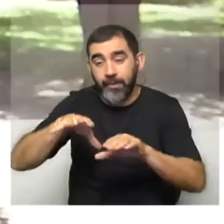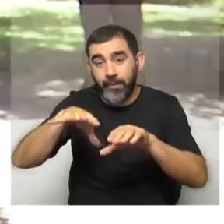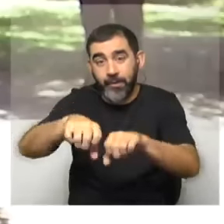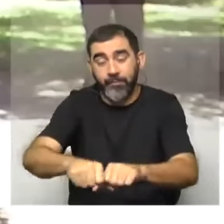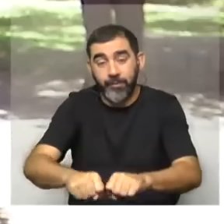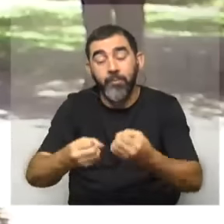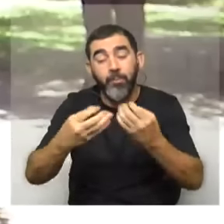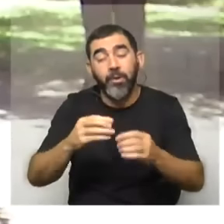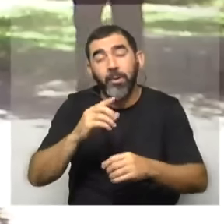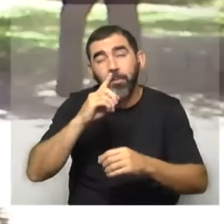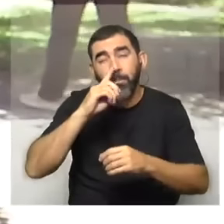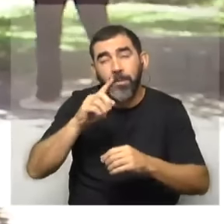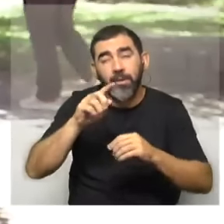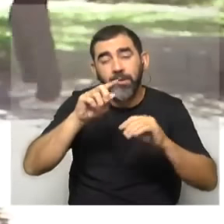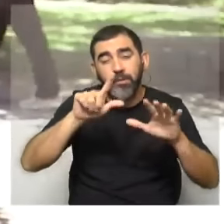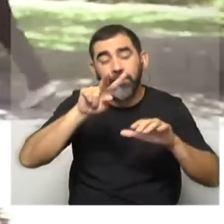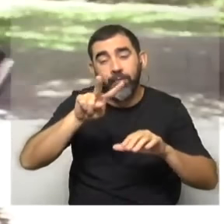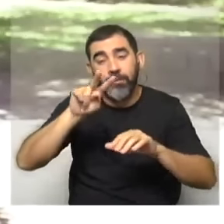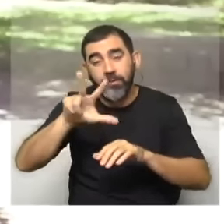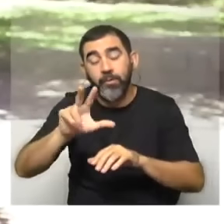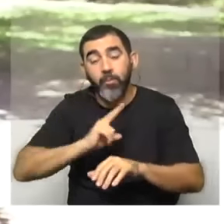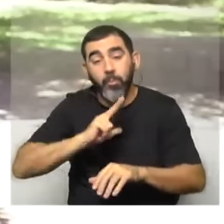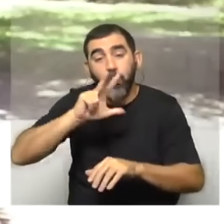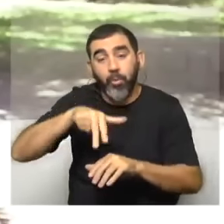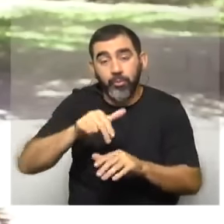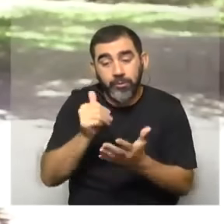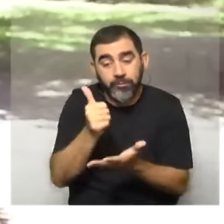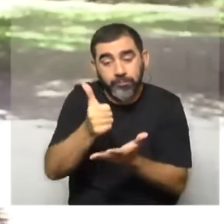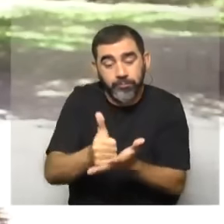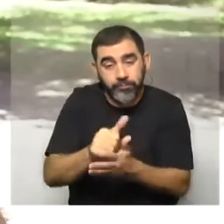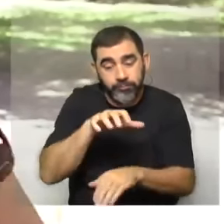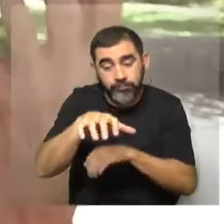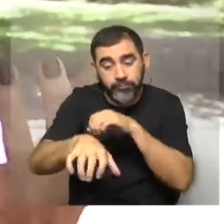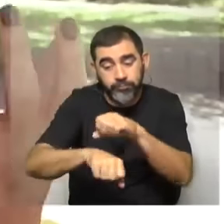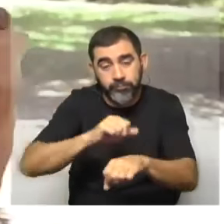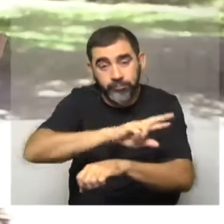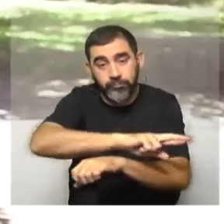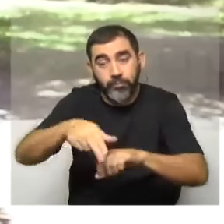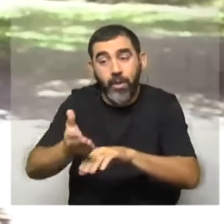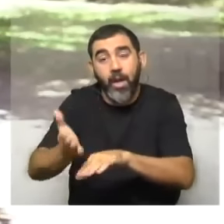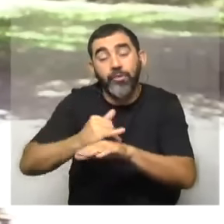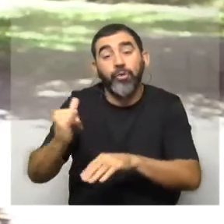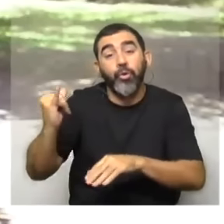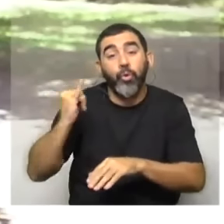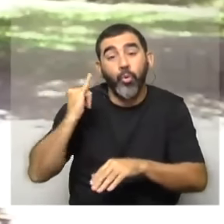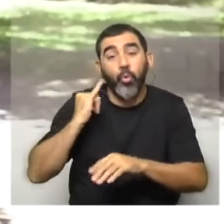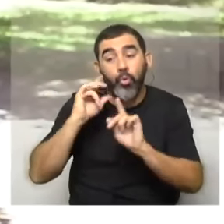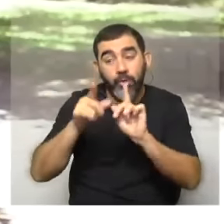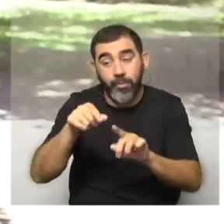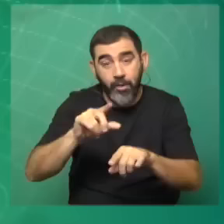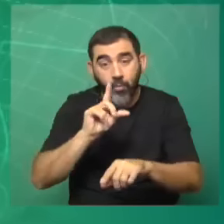a fines de 1723 los portugueses se estaban instalando en la Bahía así como antes se habían instalado en colonia del